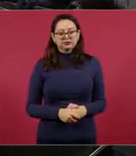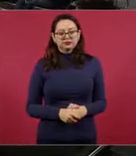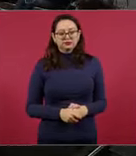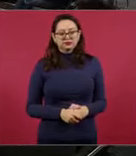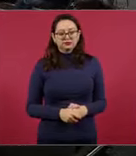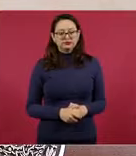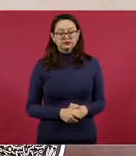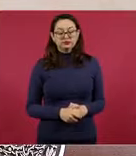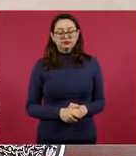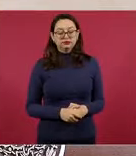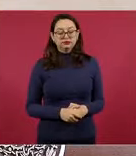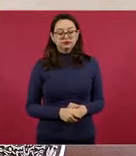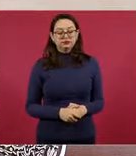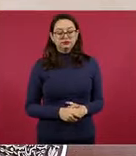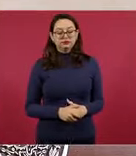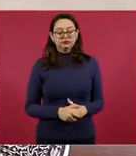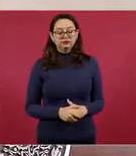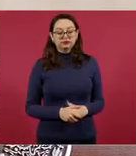están